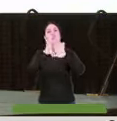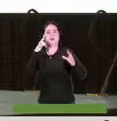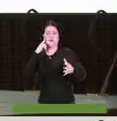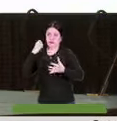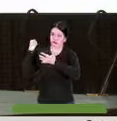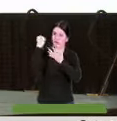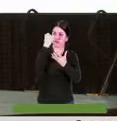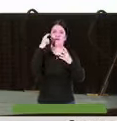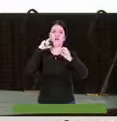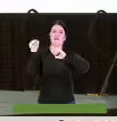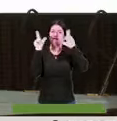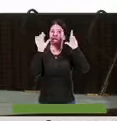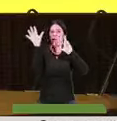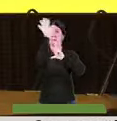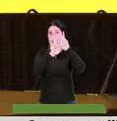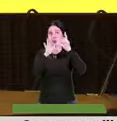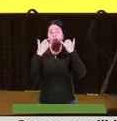el video,